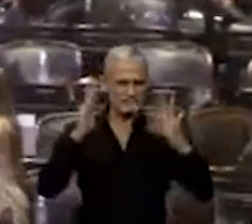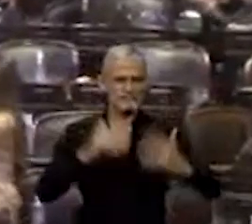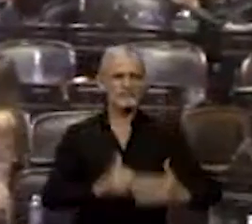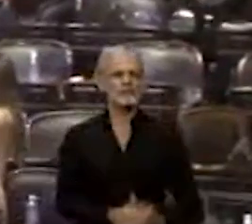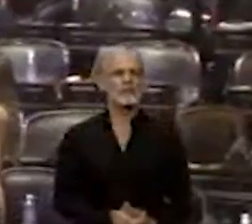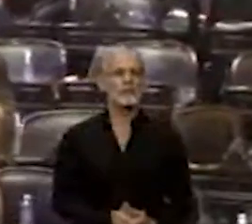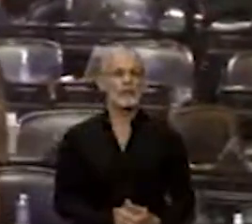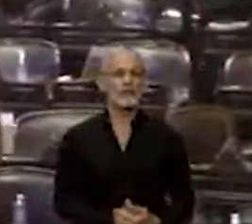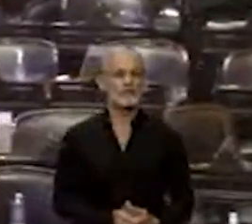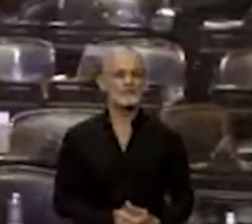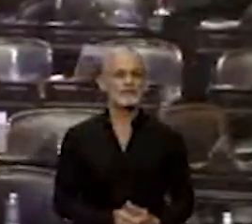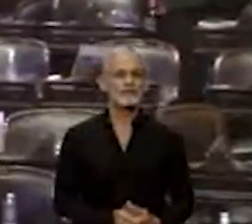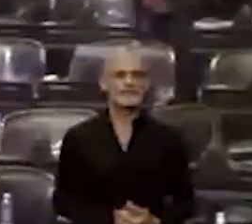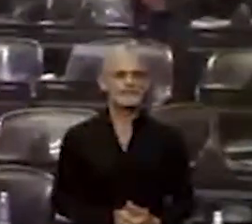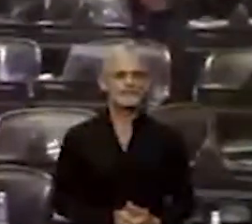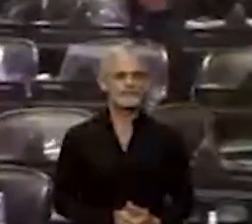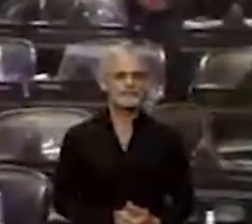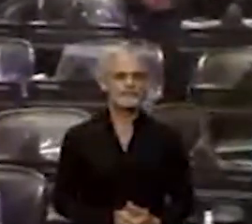En consideración